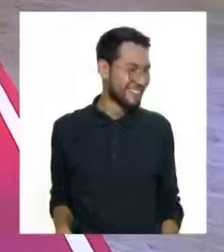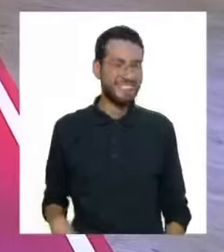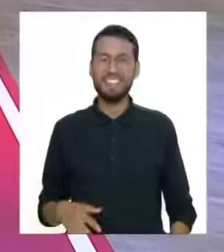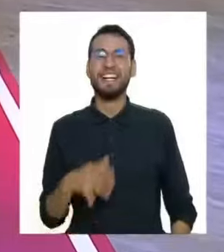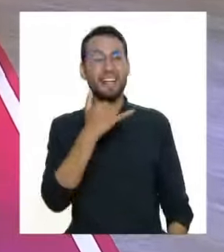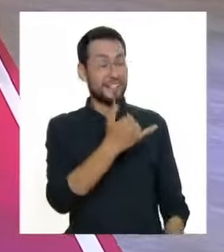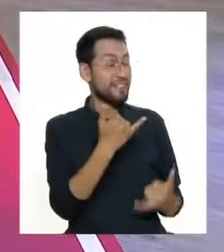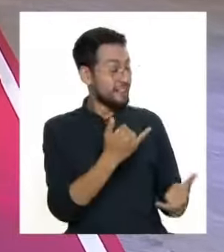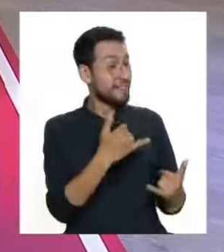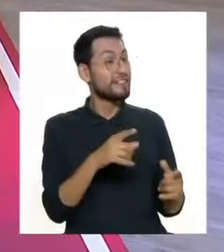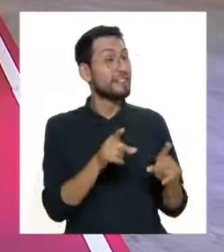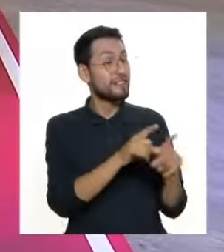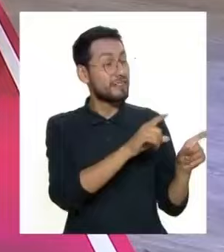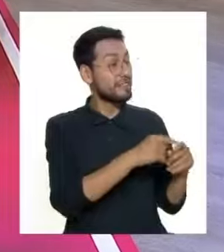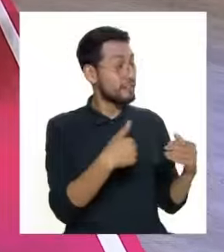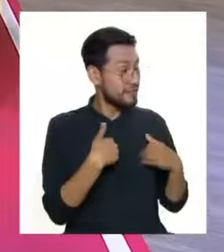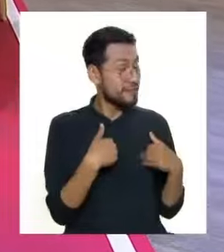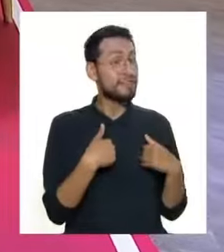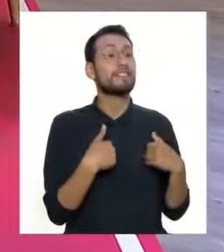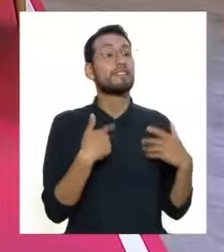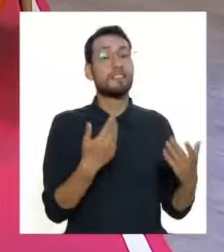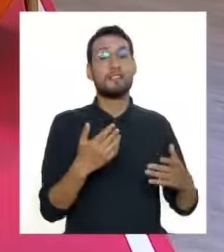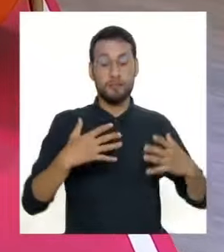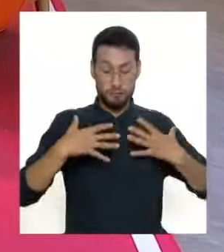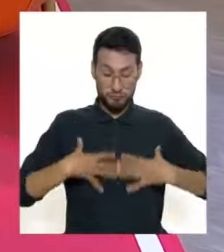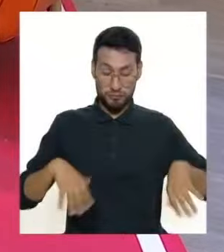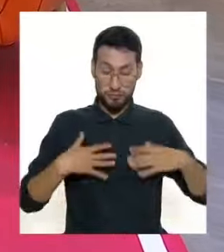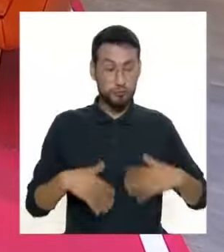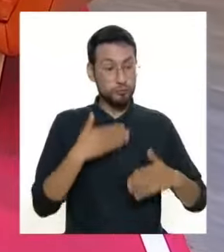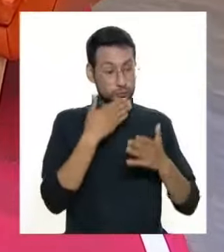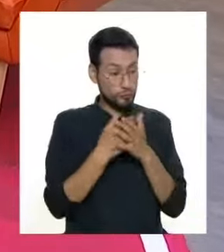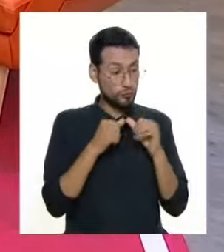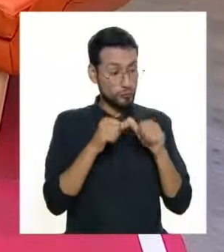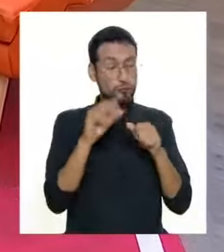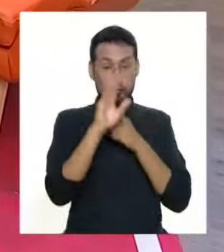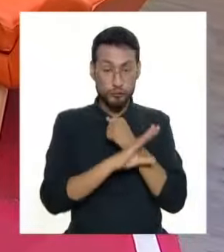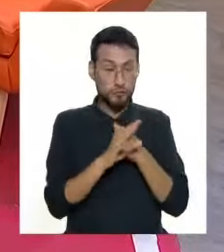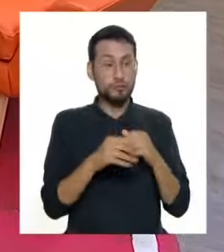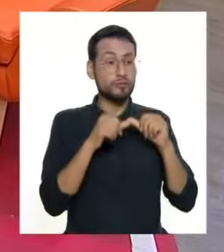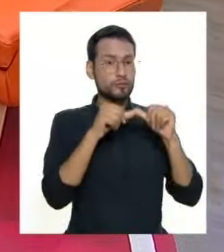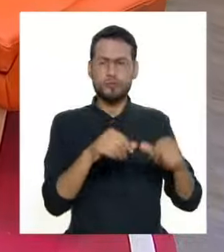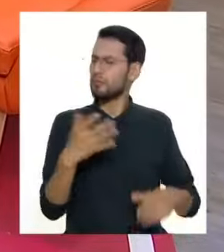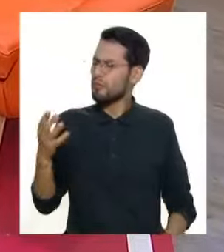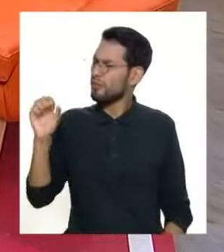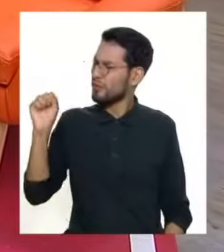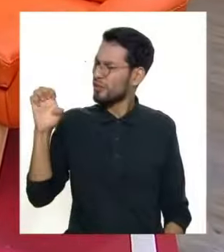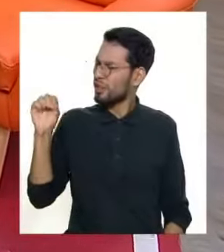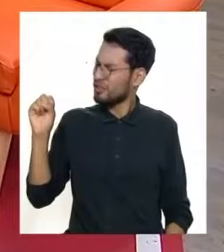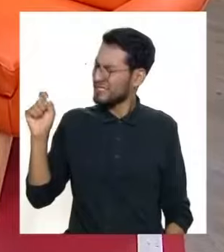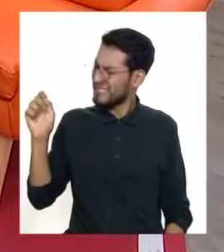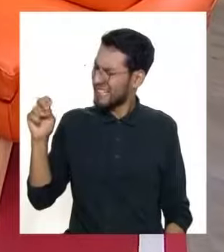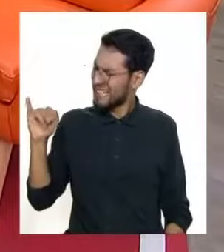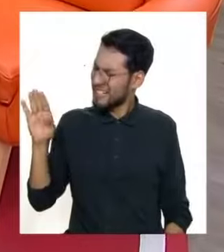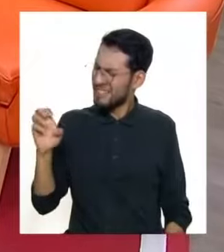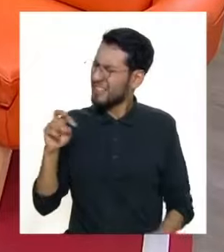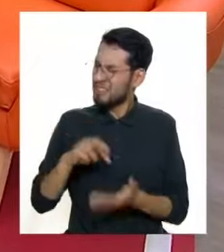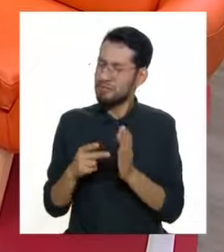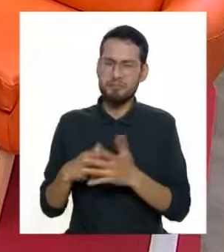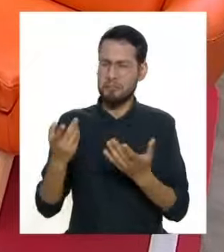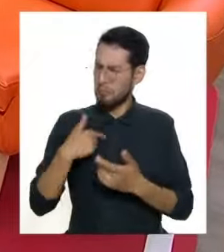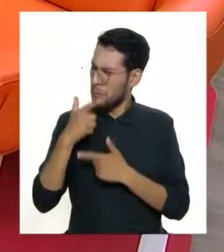Cris, hoy día también vamos a tener moda sostenible. No te lo puedo creer. ¿Tú sabes qué es la moda sostenible? No, mi querida Uchi, siente y me encantaría saberlo